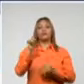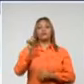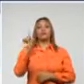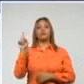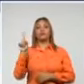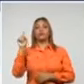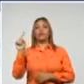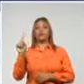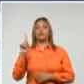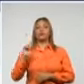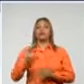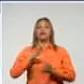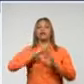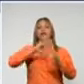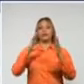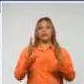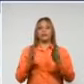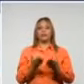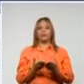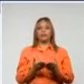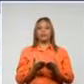mundo. Eso